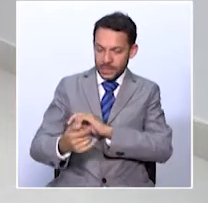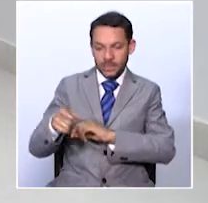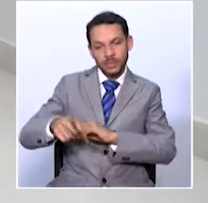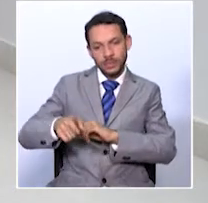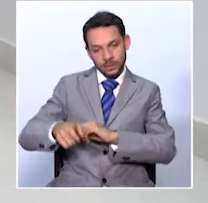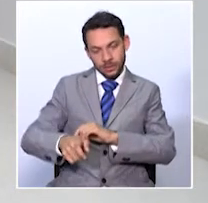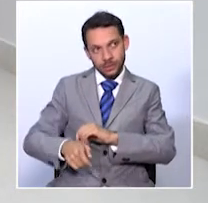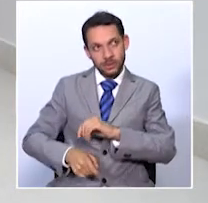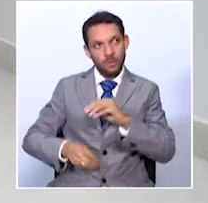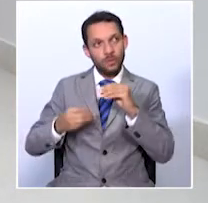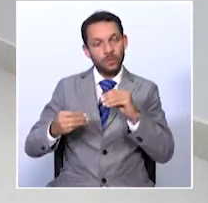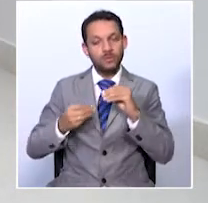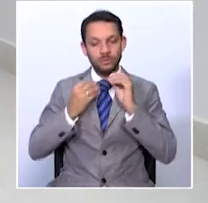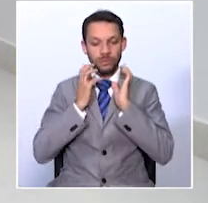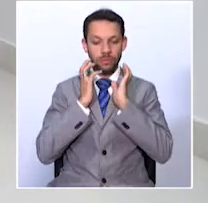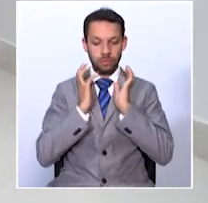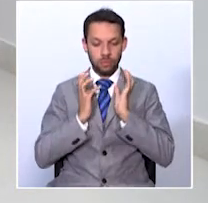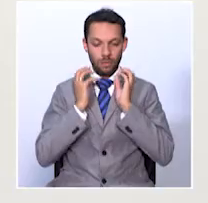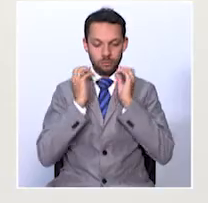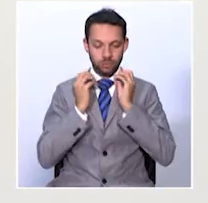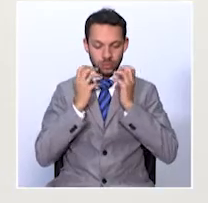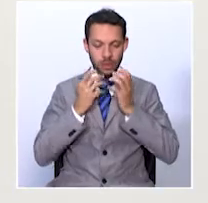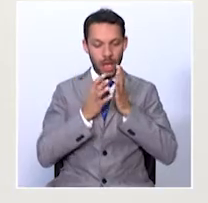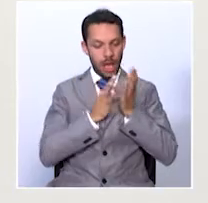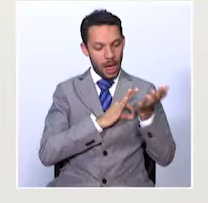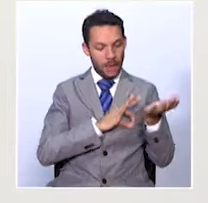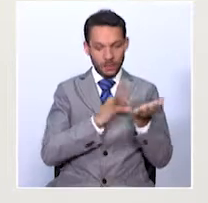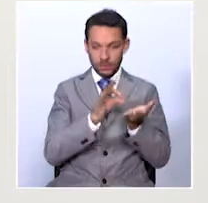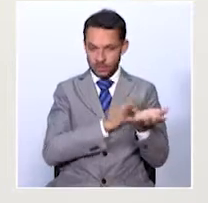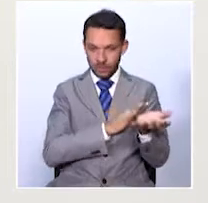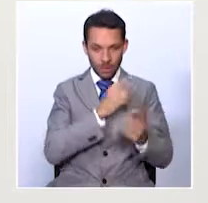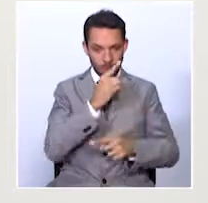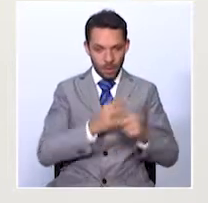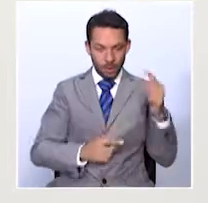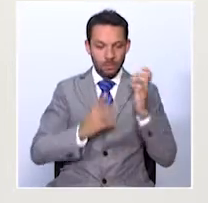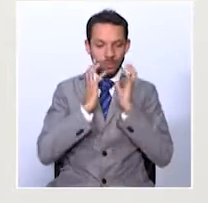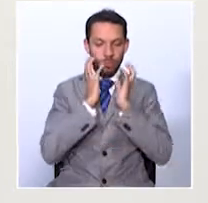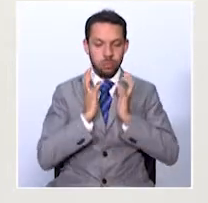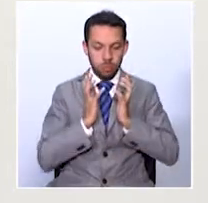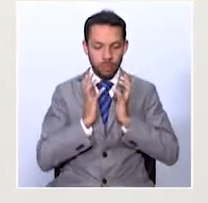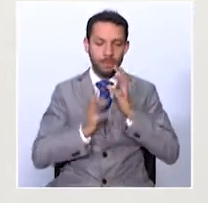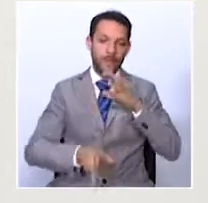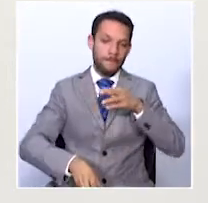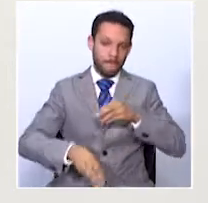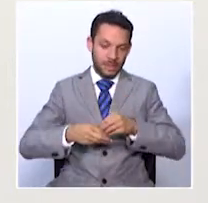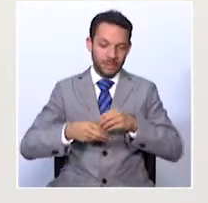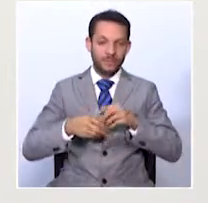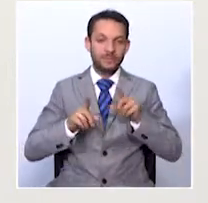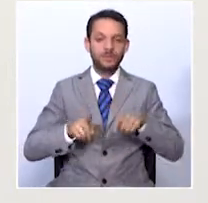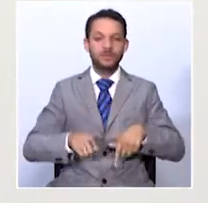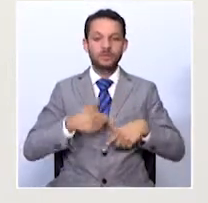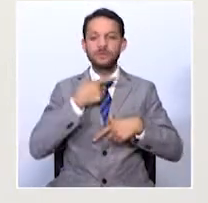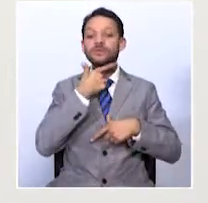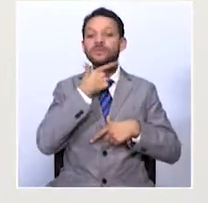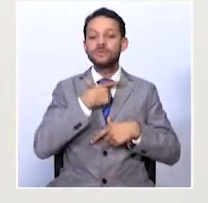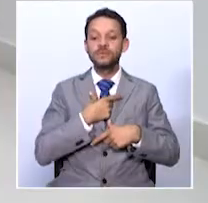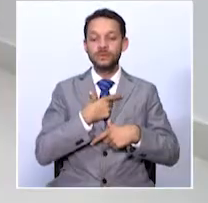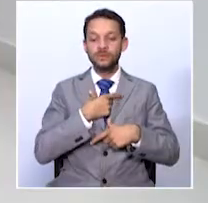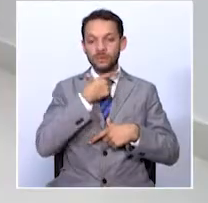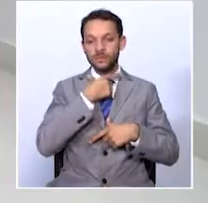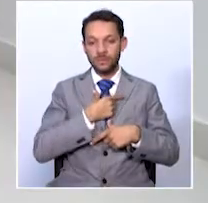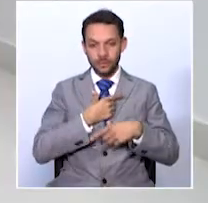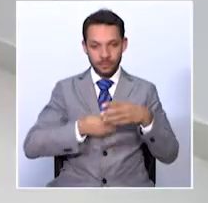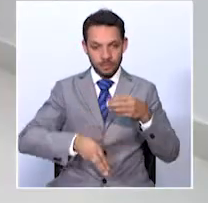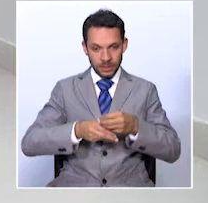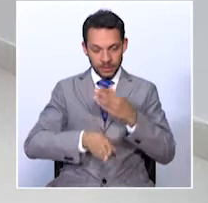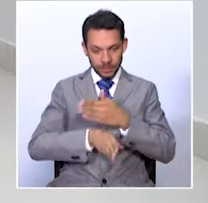guardar aquí ese tejido graso. Eso sería lo ideal en el cuello. Y obviamente si seguimos con el resto del cuerpo,